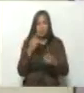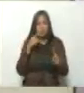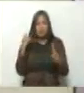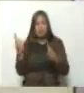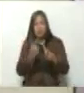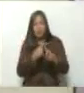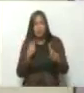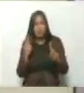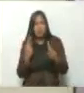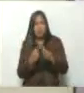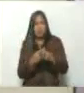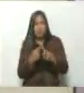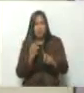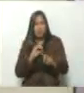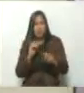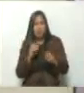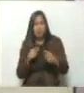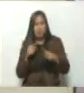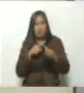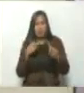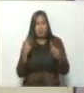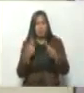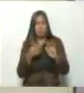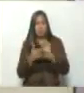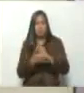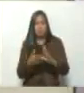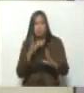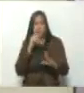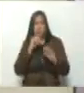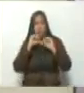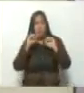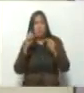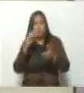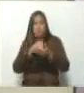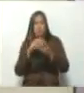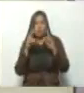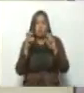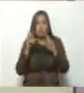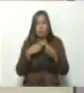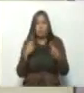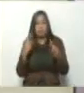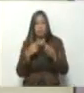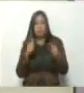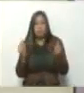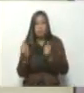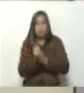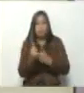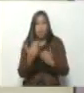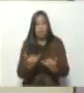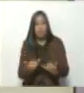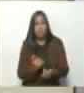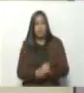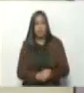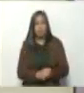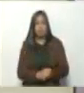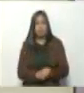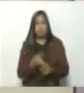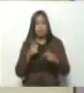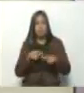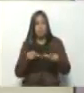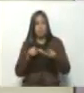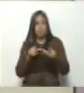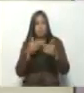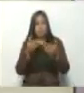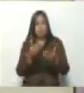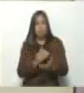ruta o eliminaron la unidad de la ruta y no han logrado colocar una unidad para sustituir. Nos va a dar la ubicación y se la